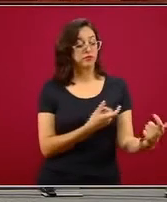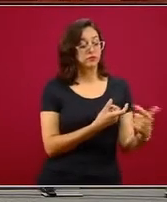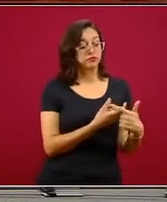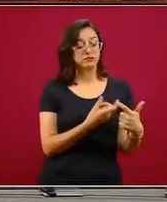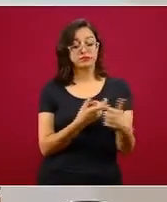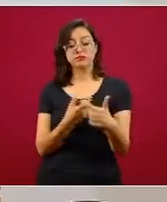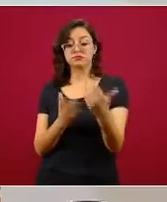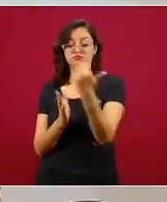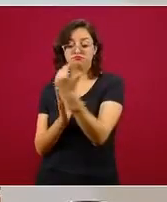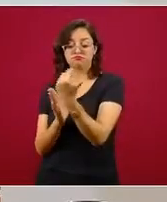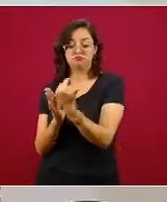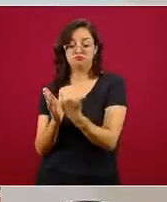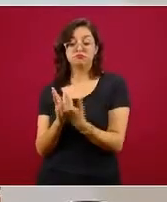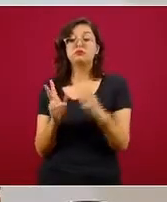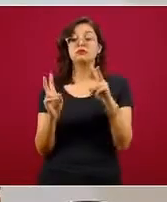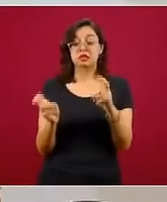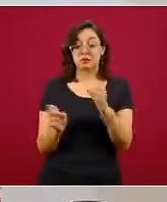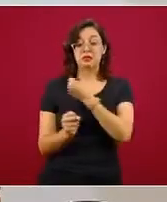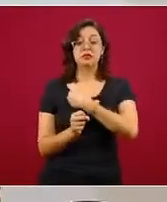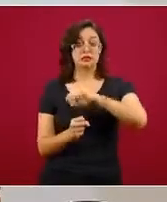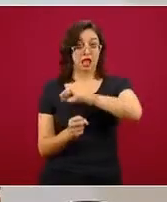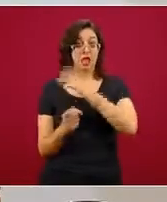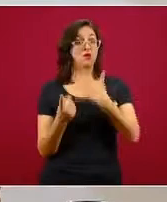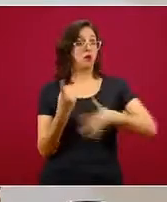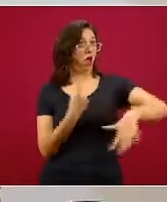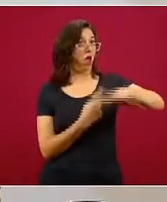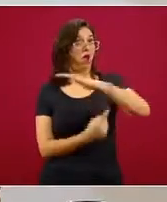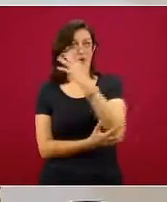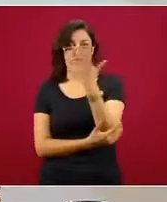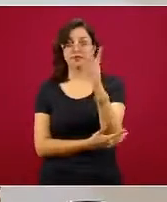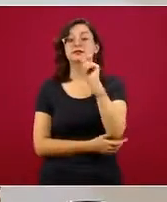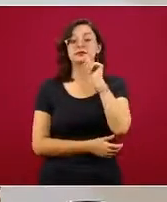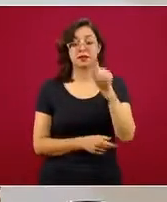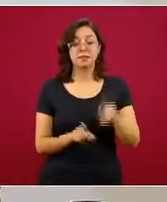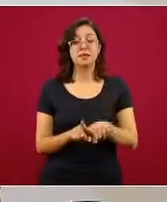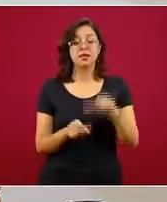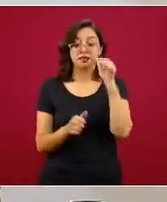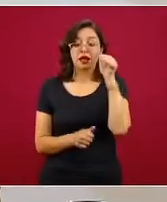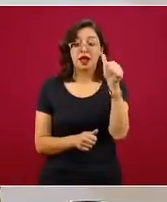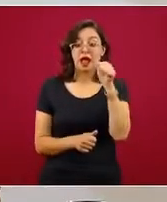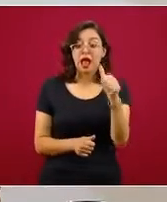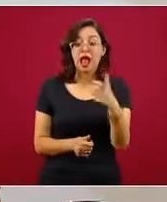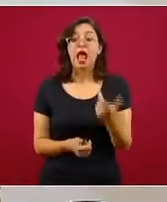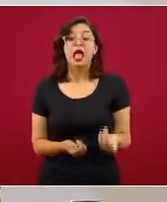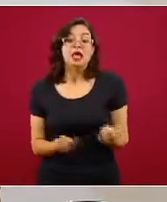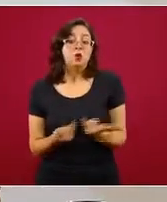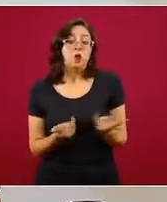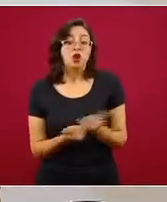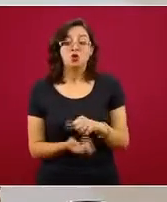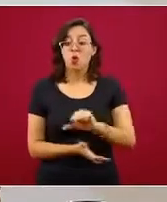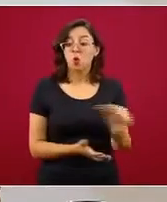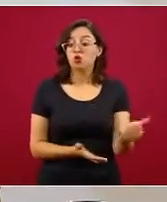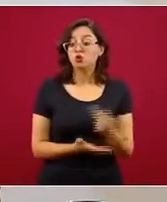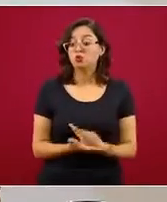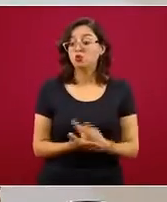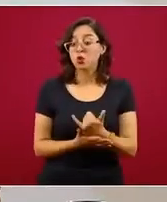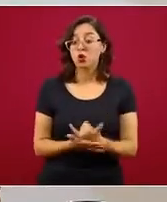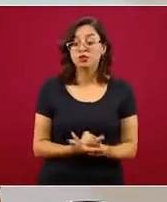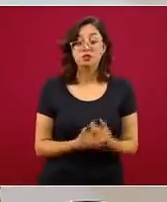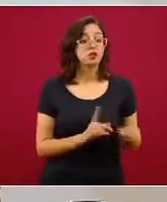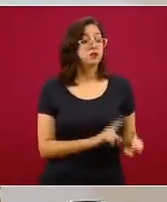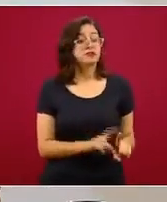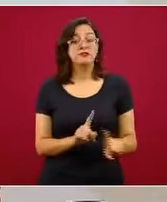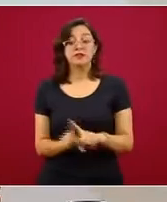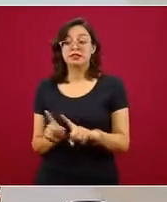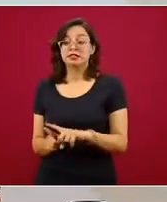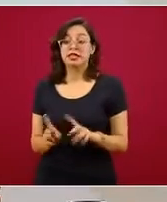salud ambiental también. Y el otro son distintos proyectos específicos que tienen que ver